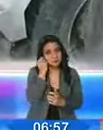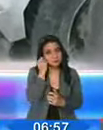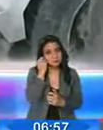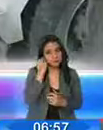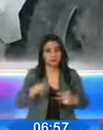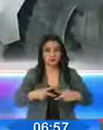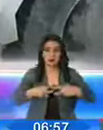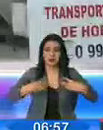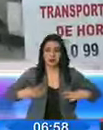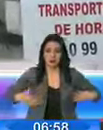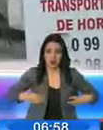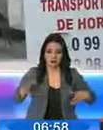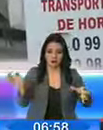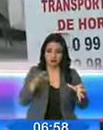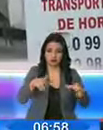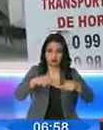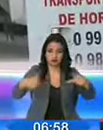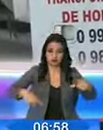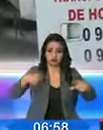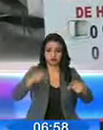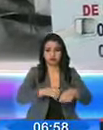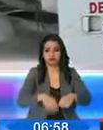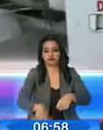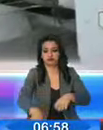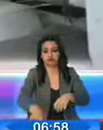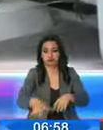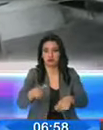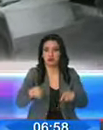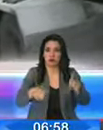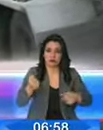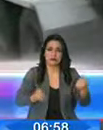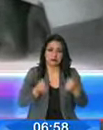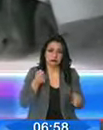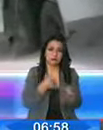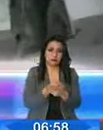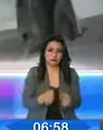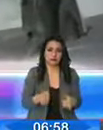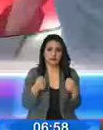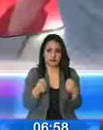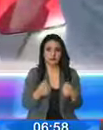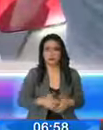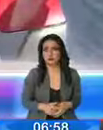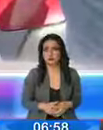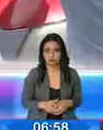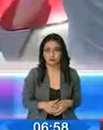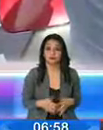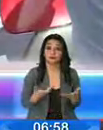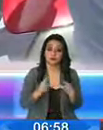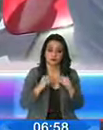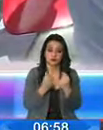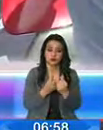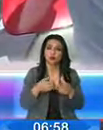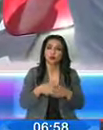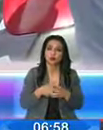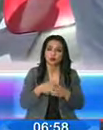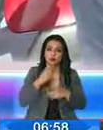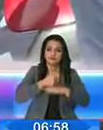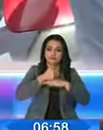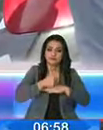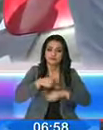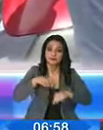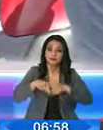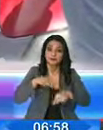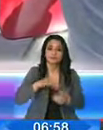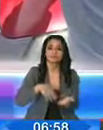la vía y los vehículos pesados con fuertes daños. Hasta el lugar acudieron personal de la Agencia Metropolitana